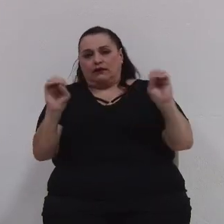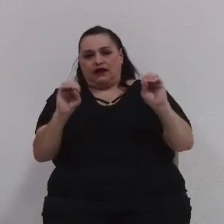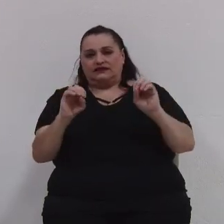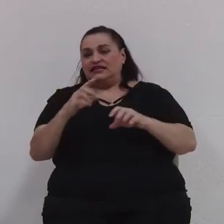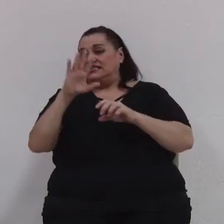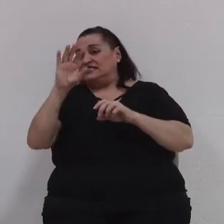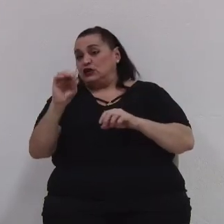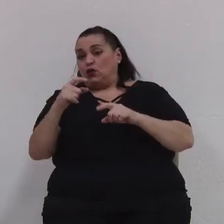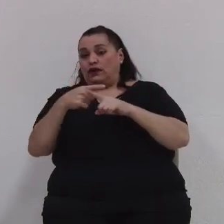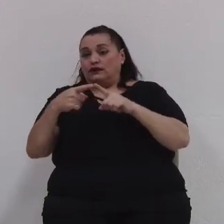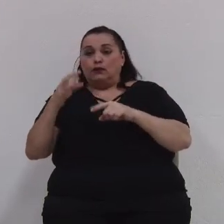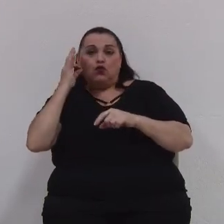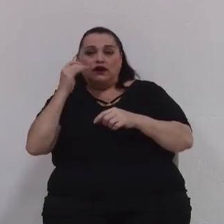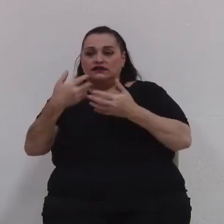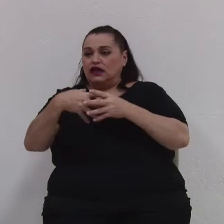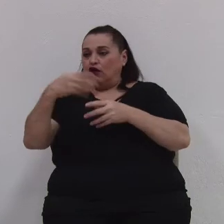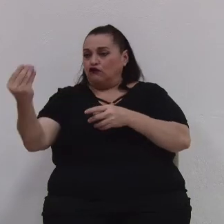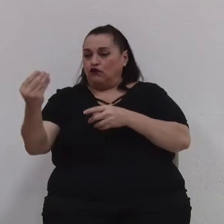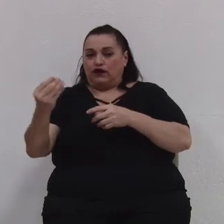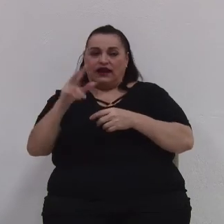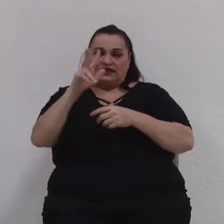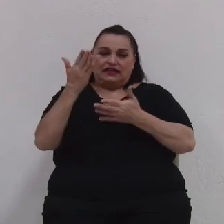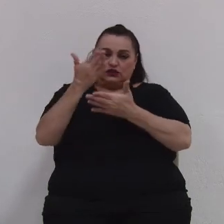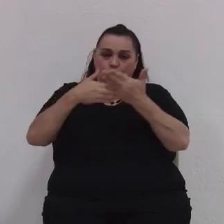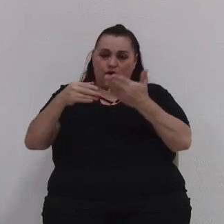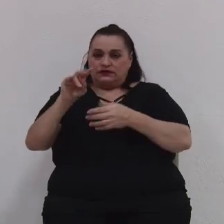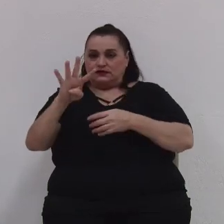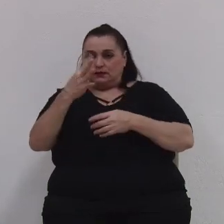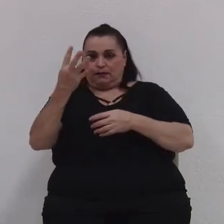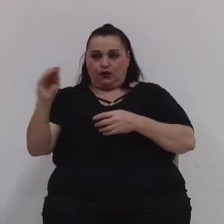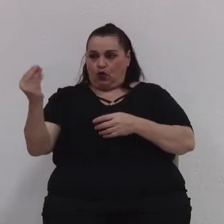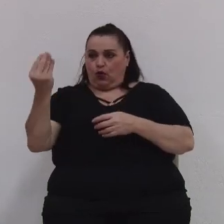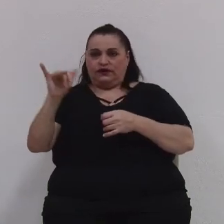la mitad de las mujeres afuera y 3/4 partes de los jóvenes también.